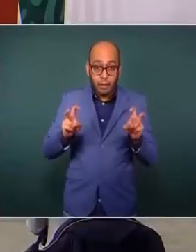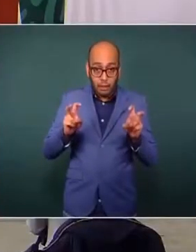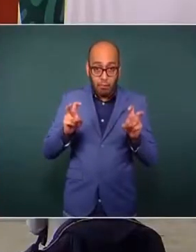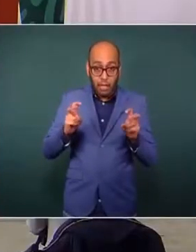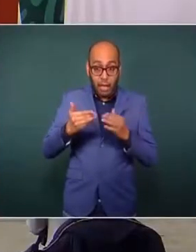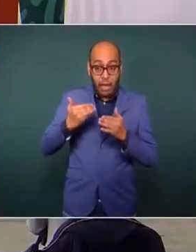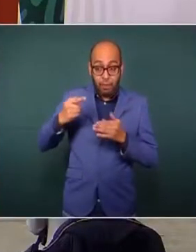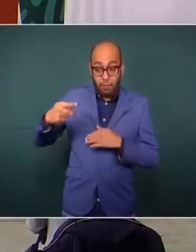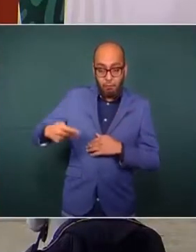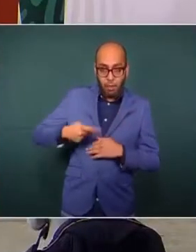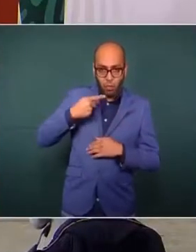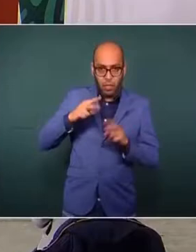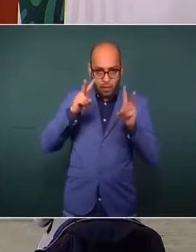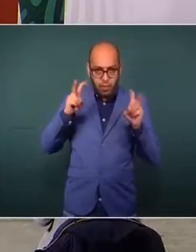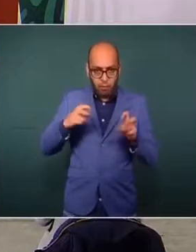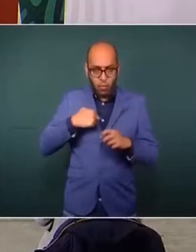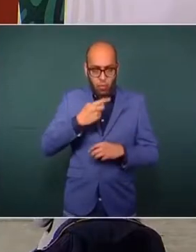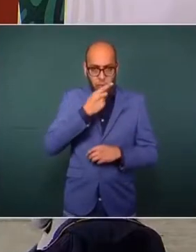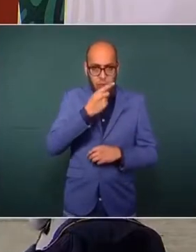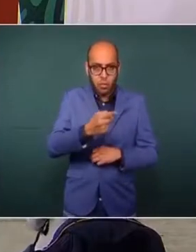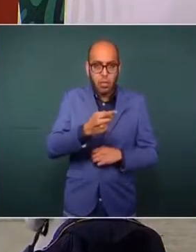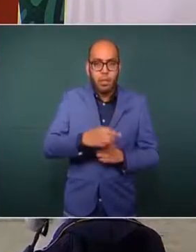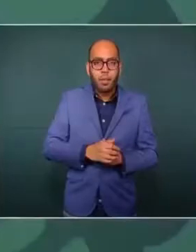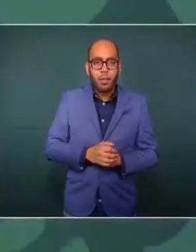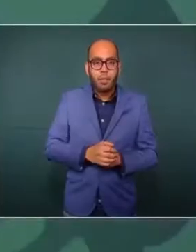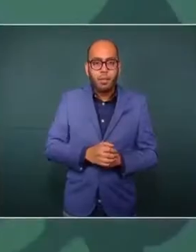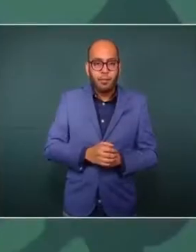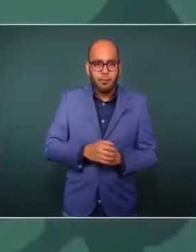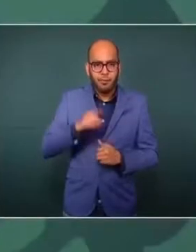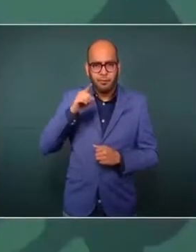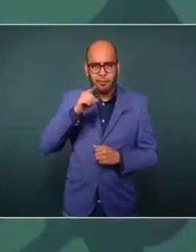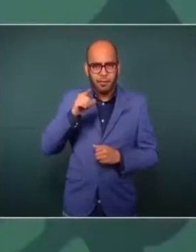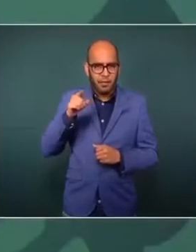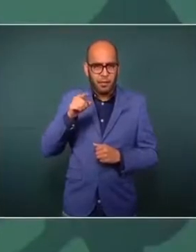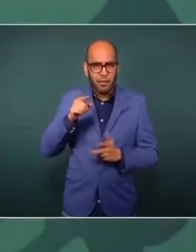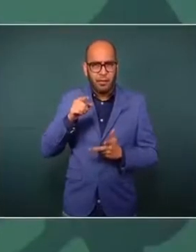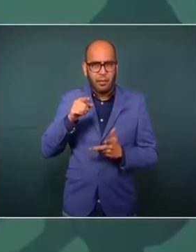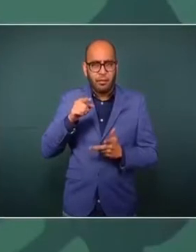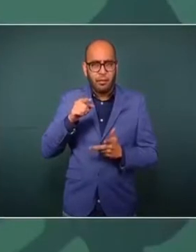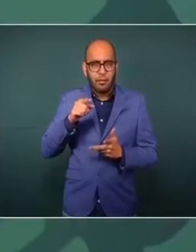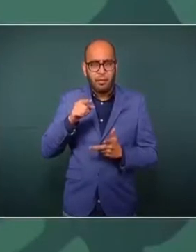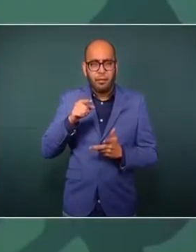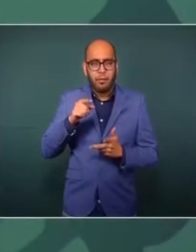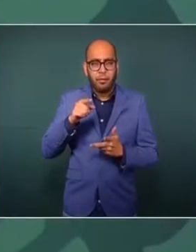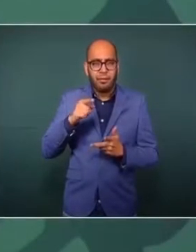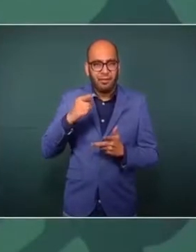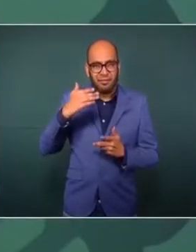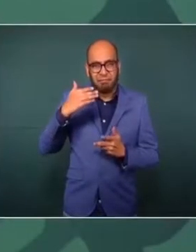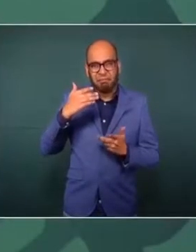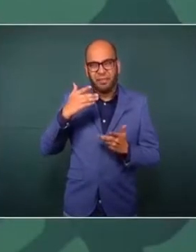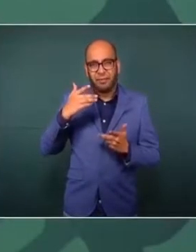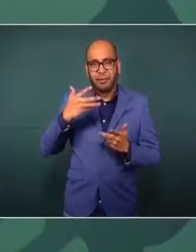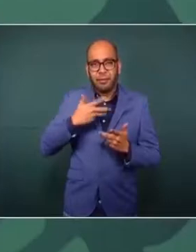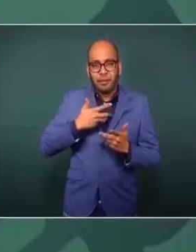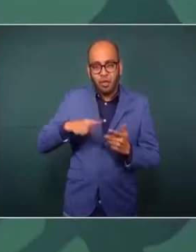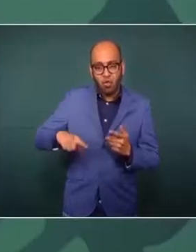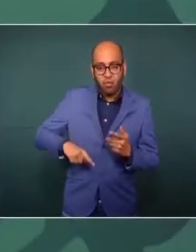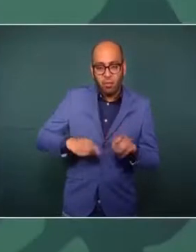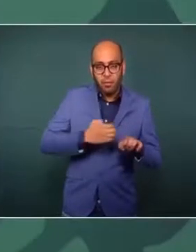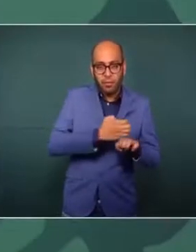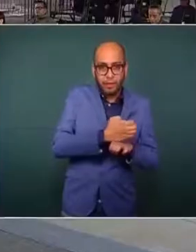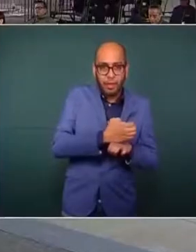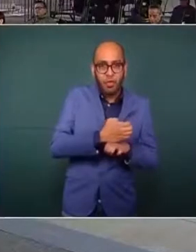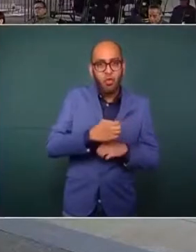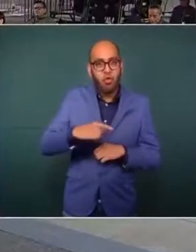a decir el tema de la controversia interpuesta por el gobierno del estado